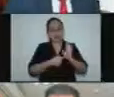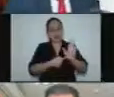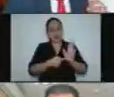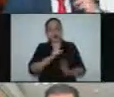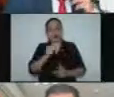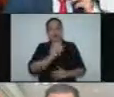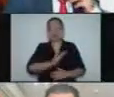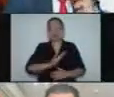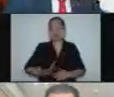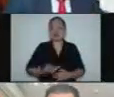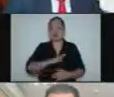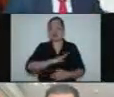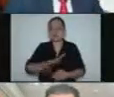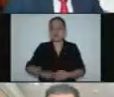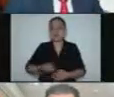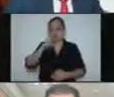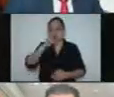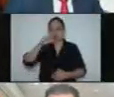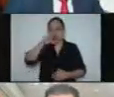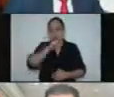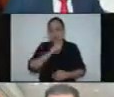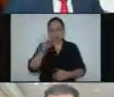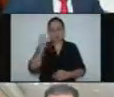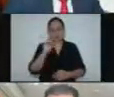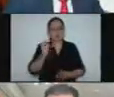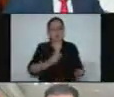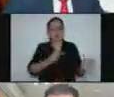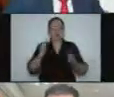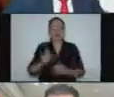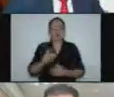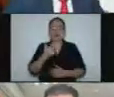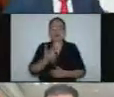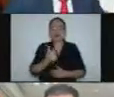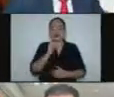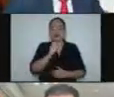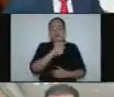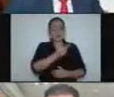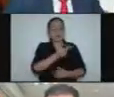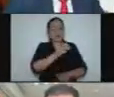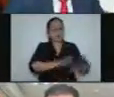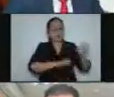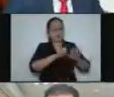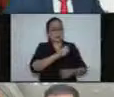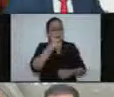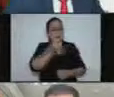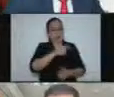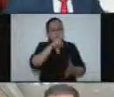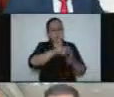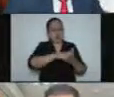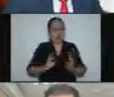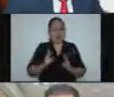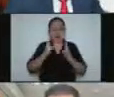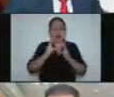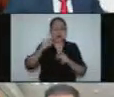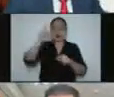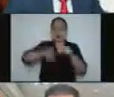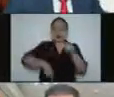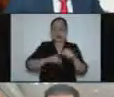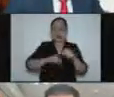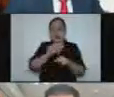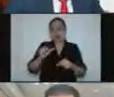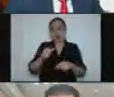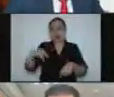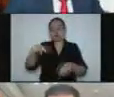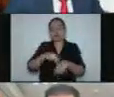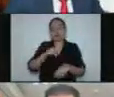de Aguascalientes. Séptimo, se vincula a las empresas productoras para que editen la película Se Busca Papá y lleven